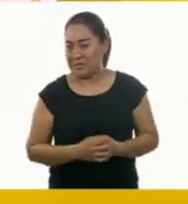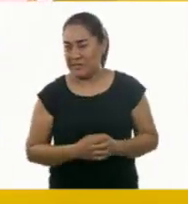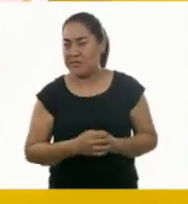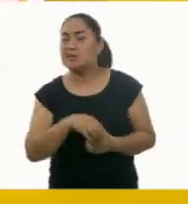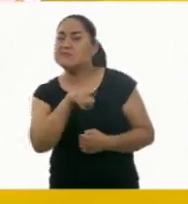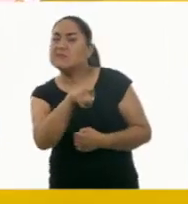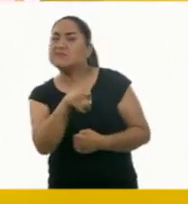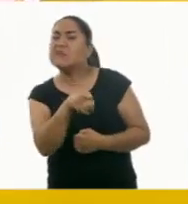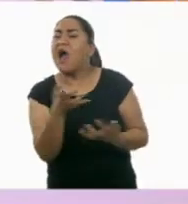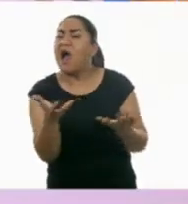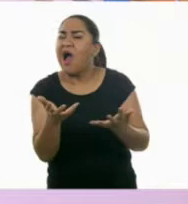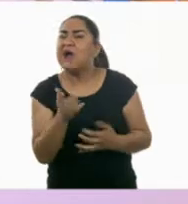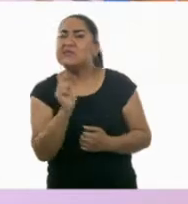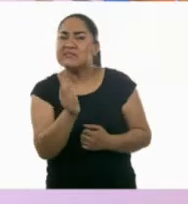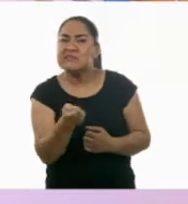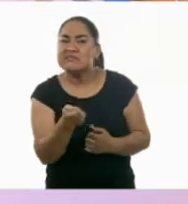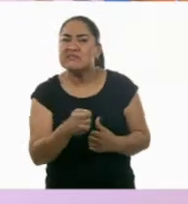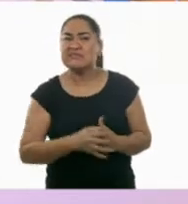¿Qué estaba haciendo?